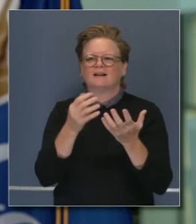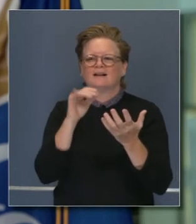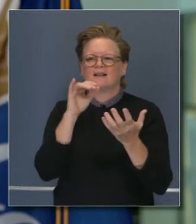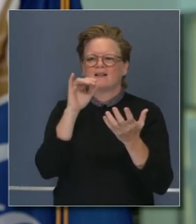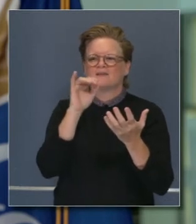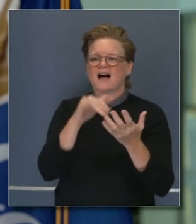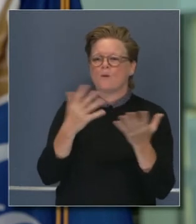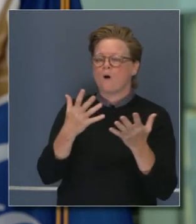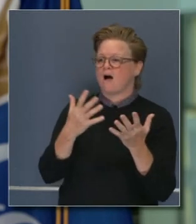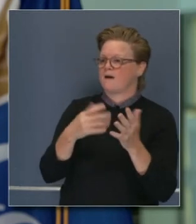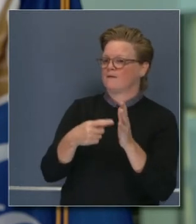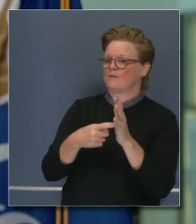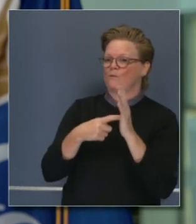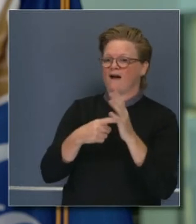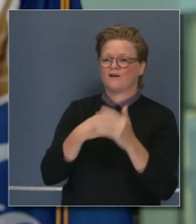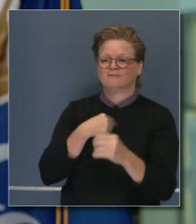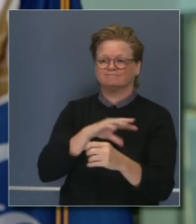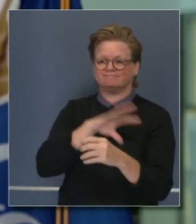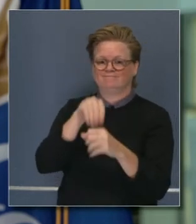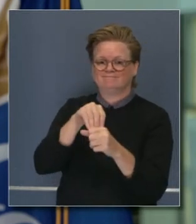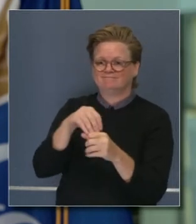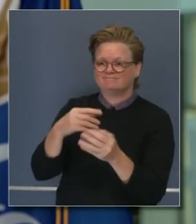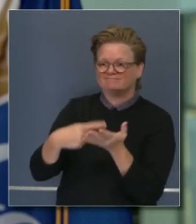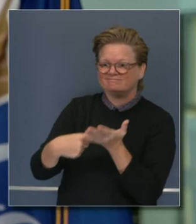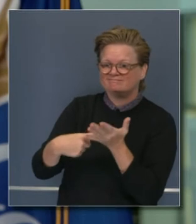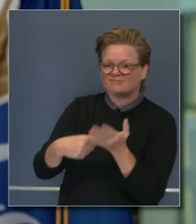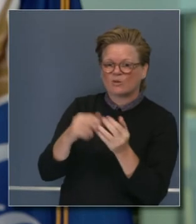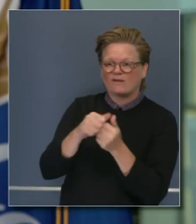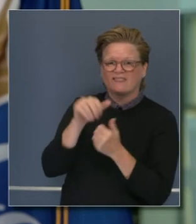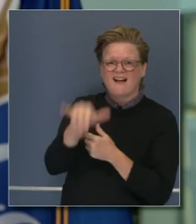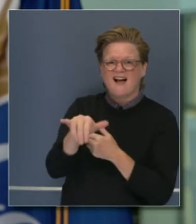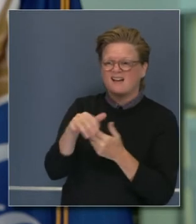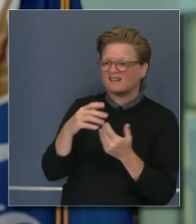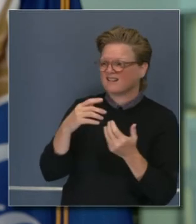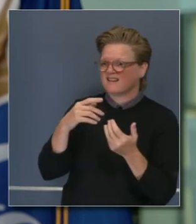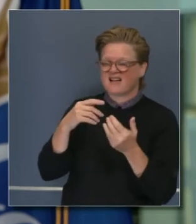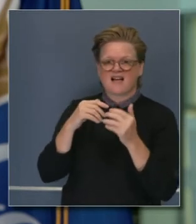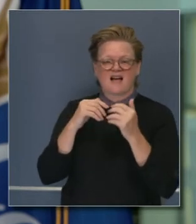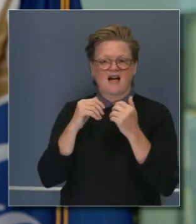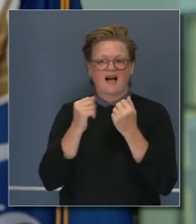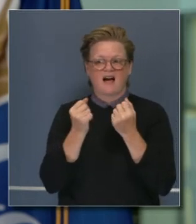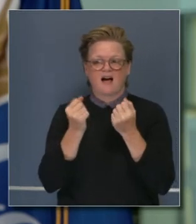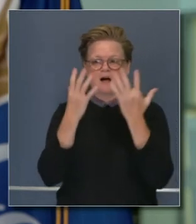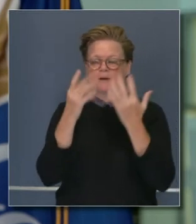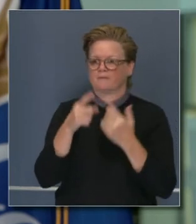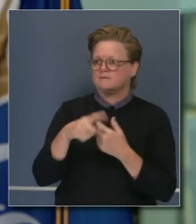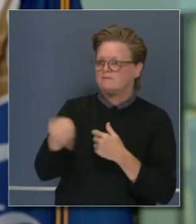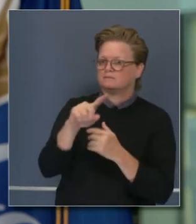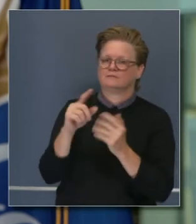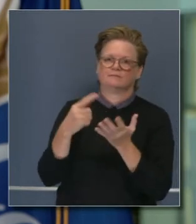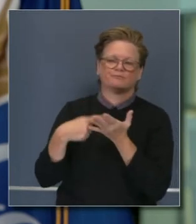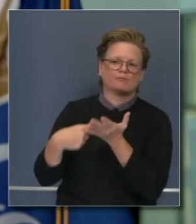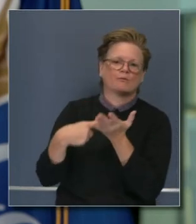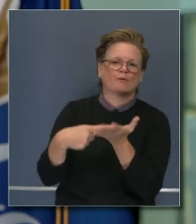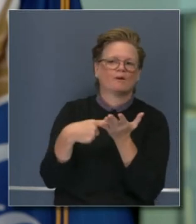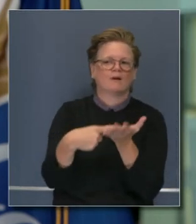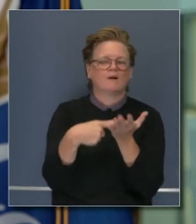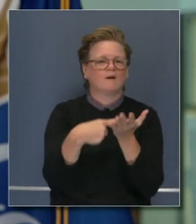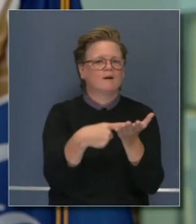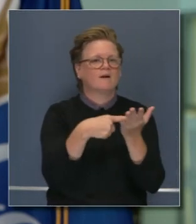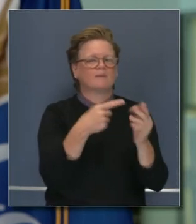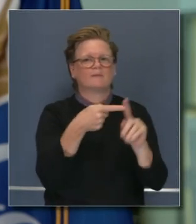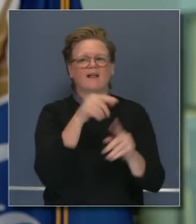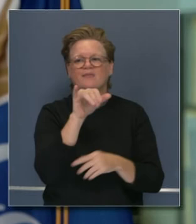dinámico que se merece un debate público en comparación con una conversación pública. Pero